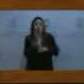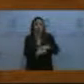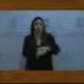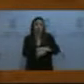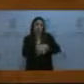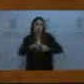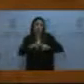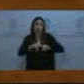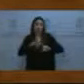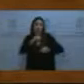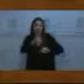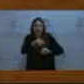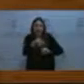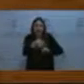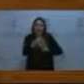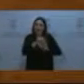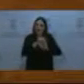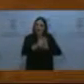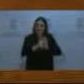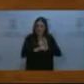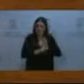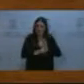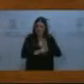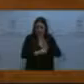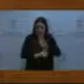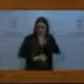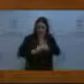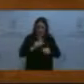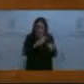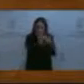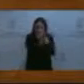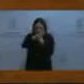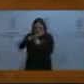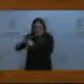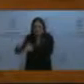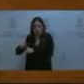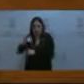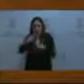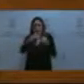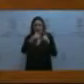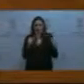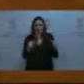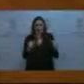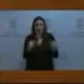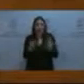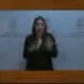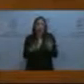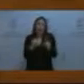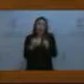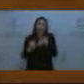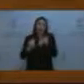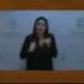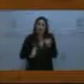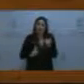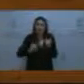que adopte medidas en sus distintos ámbitos en el Principado de Asturias, en línea con las propuestas que desde nuestro Grupo